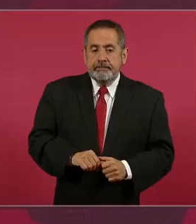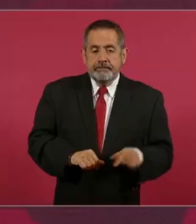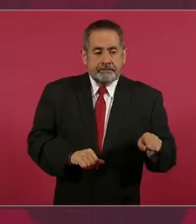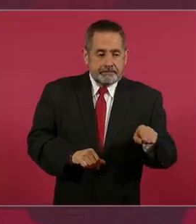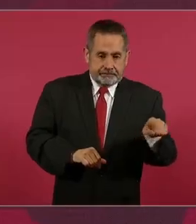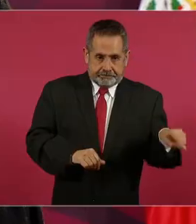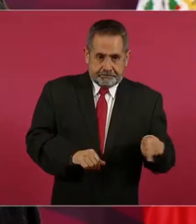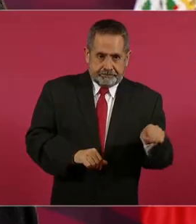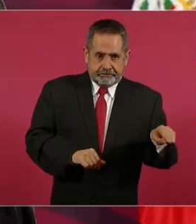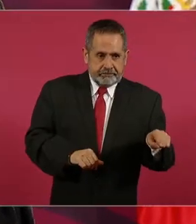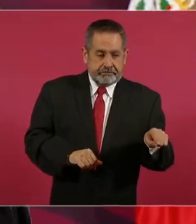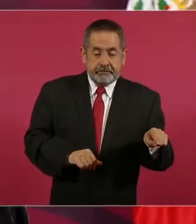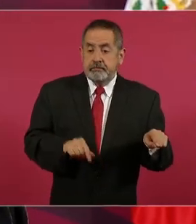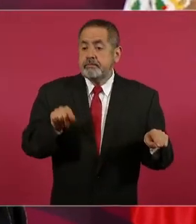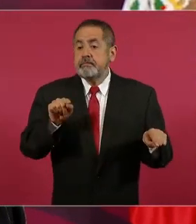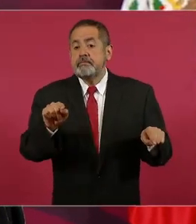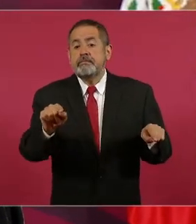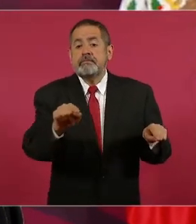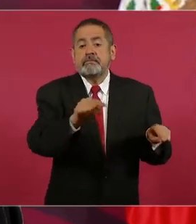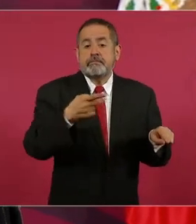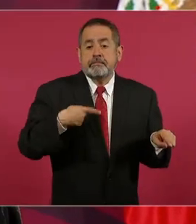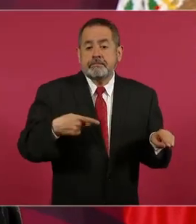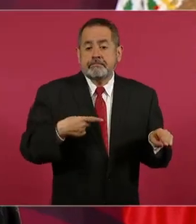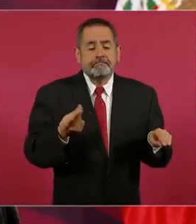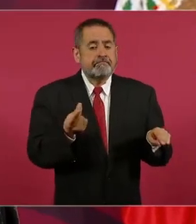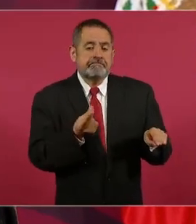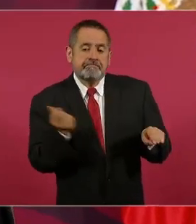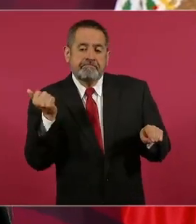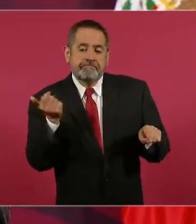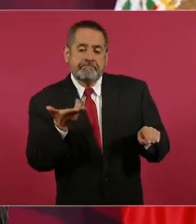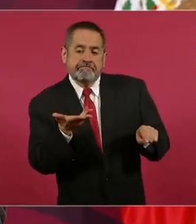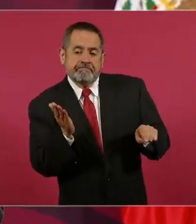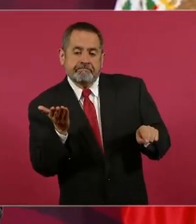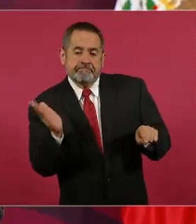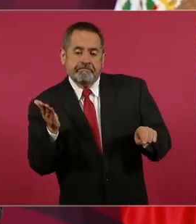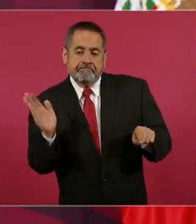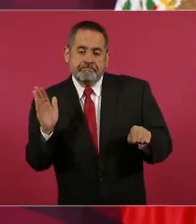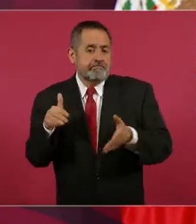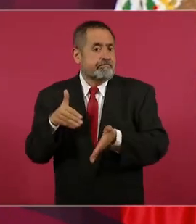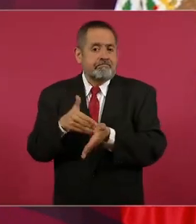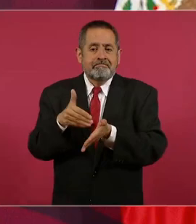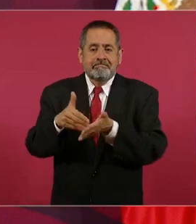dejaron sin trabajo a miles